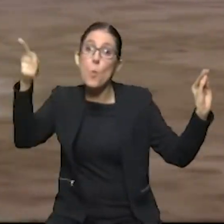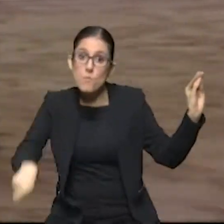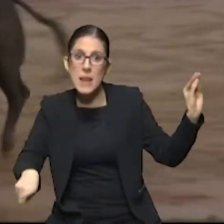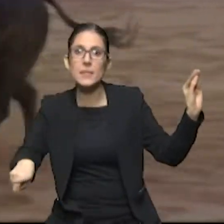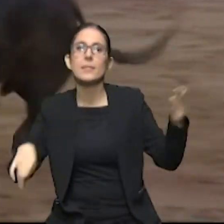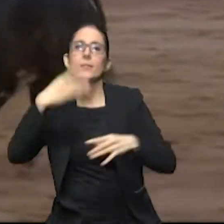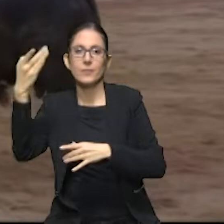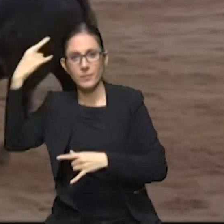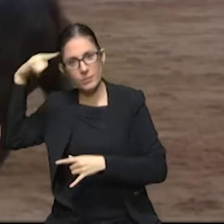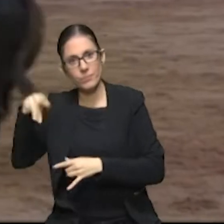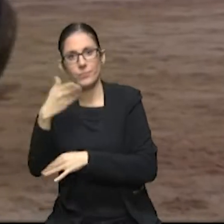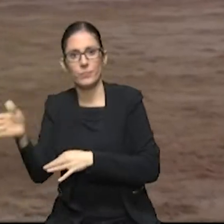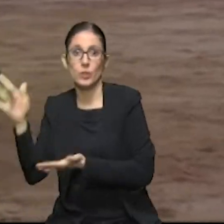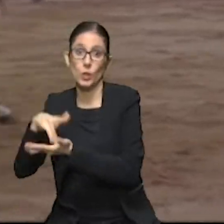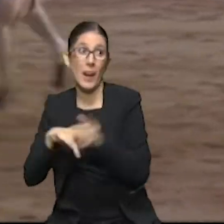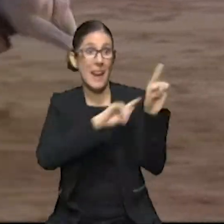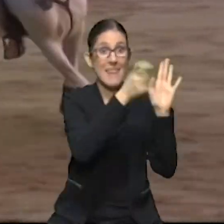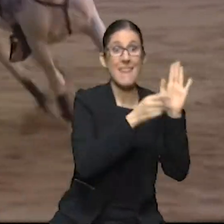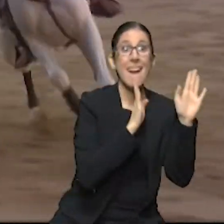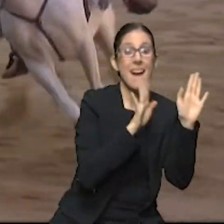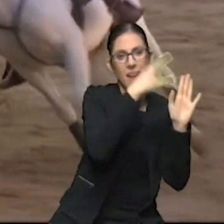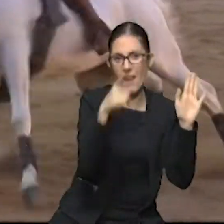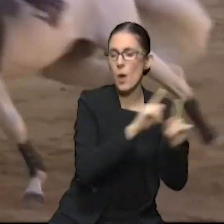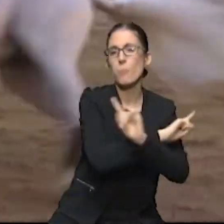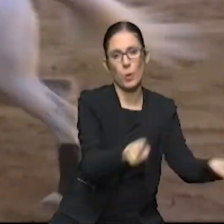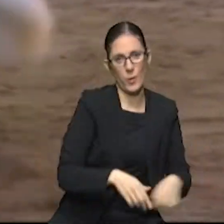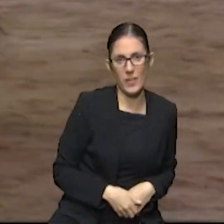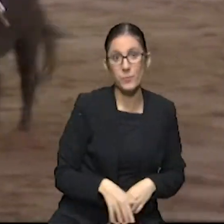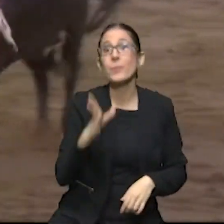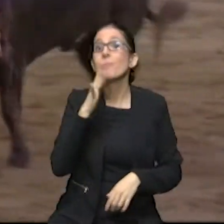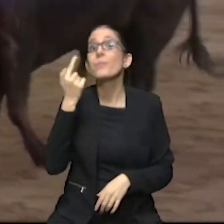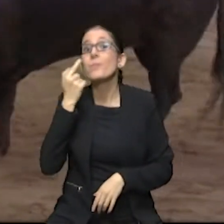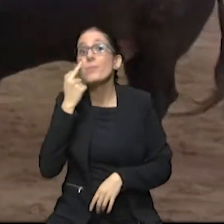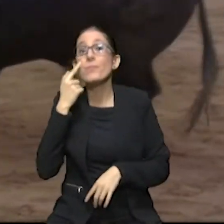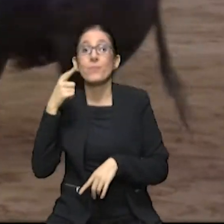Ahora serán los abogados del rejoneador quienes estudien si emprenden acciones legales.